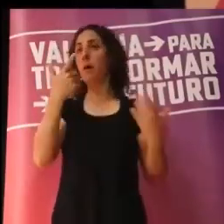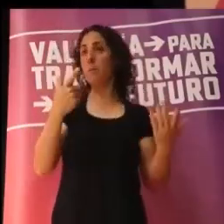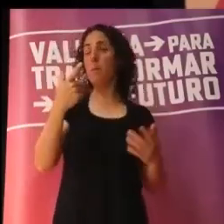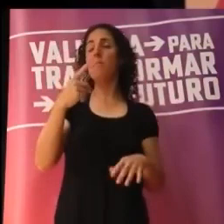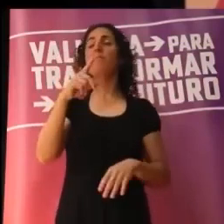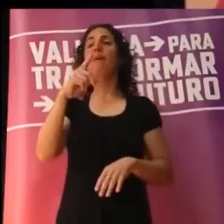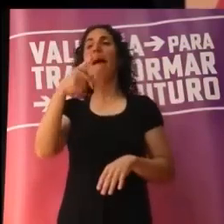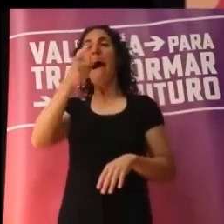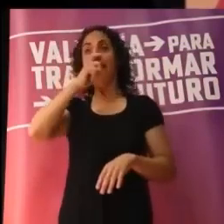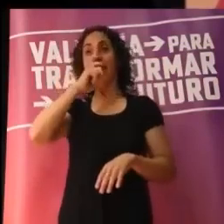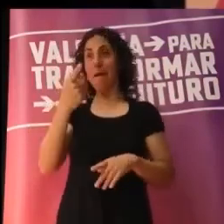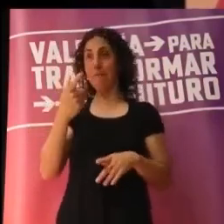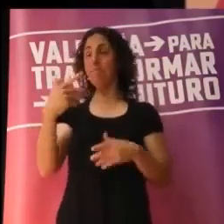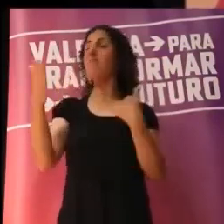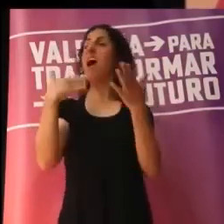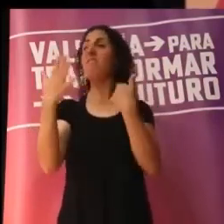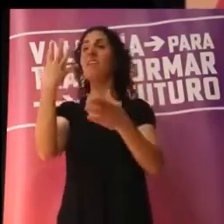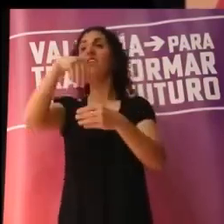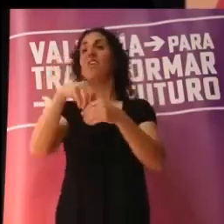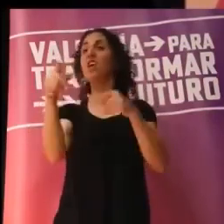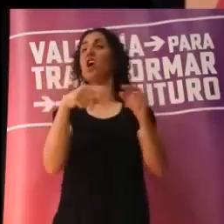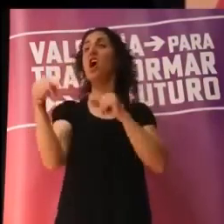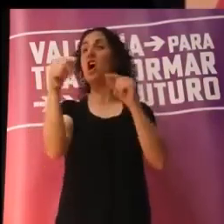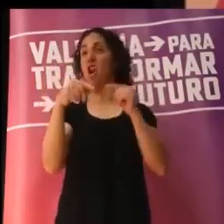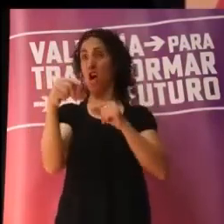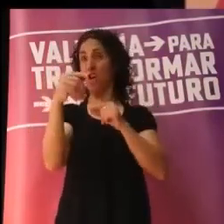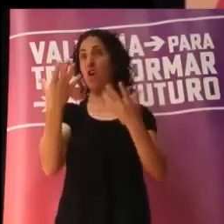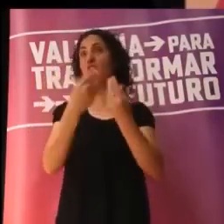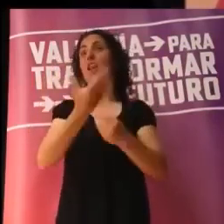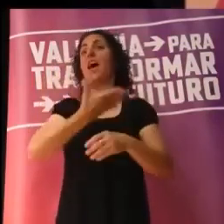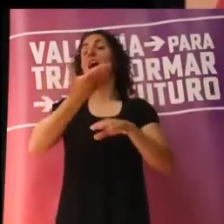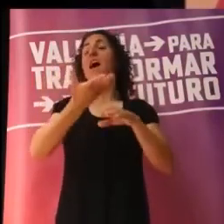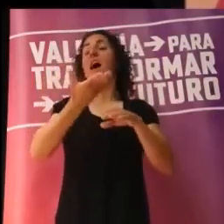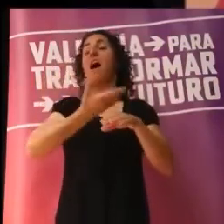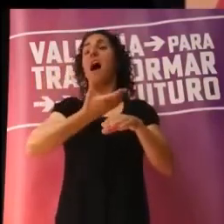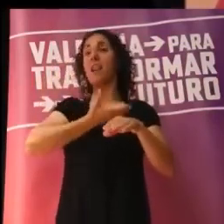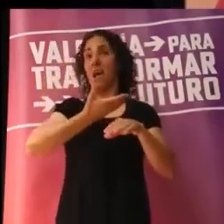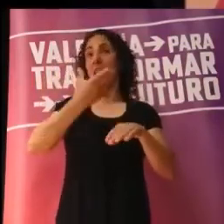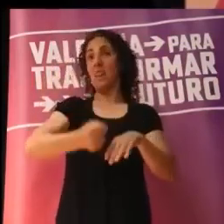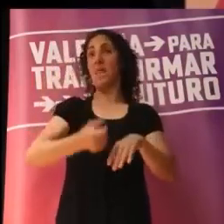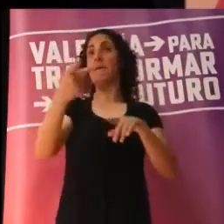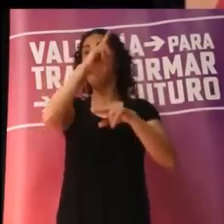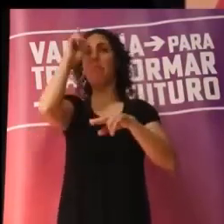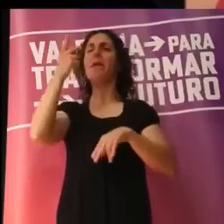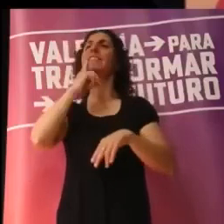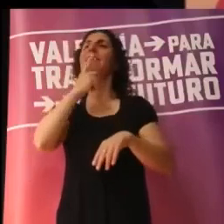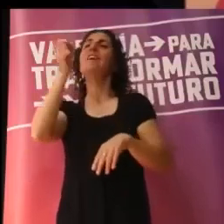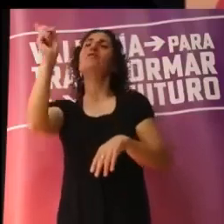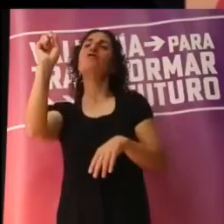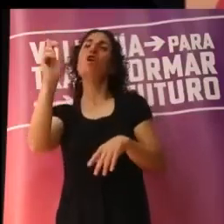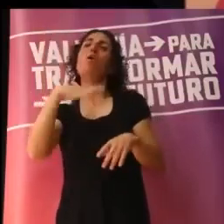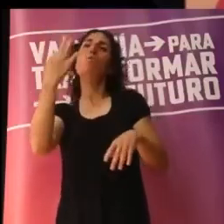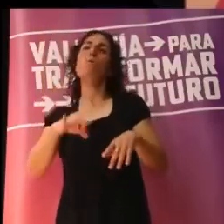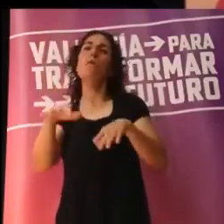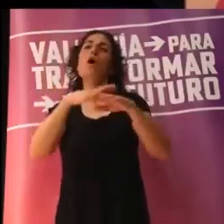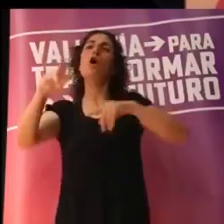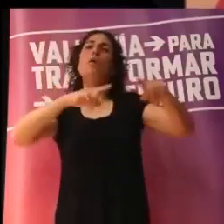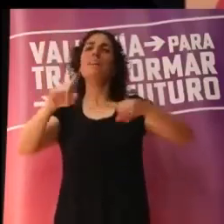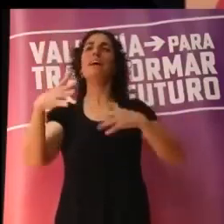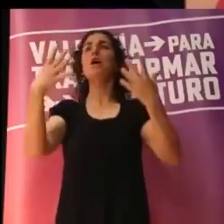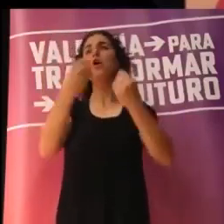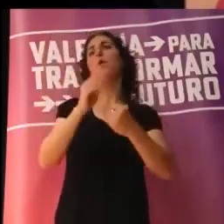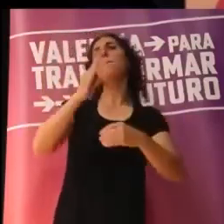un coloquio con el alcalde de Madrid, dijo que el PSOE solo puede gobernar España con Bildu y con los independentistas catalanes. Podría haberlo dicho de otra